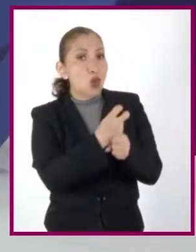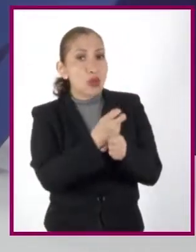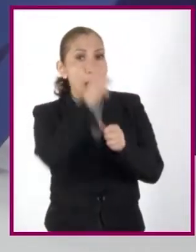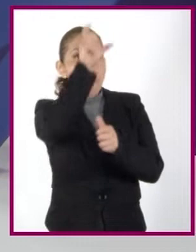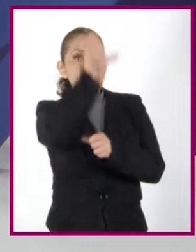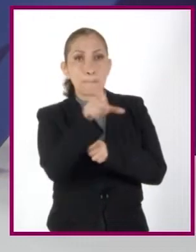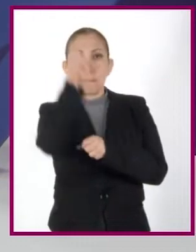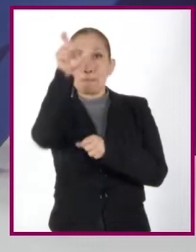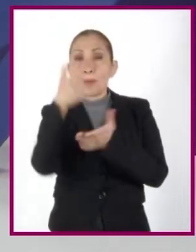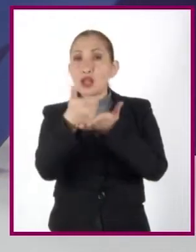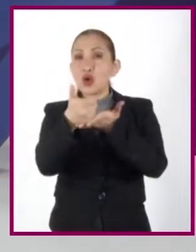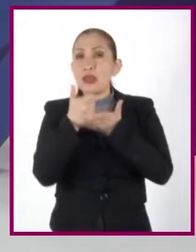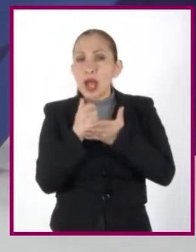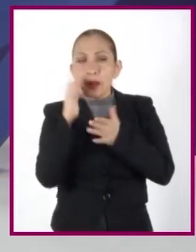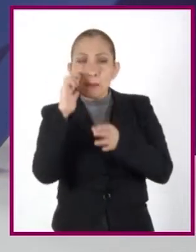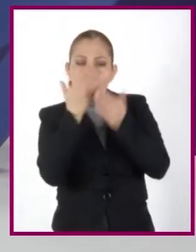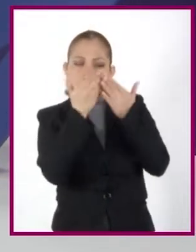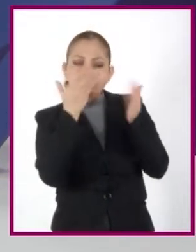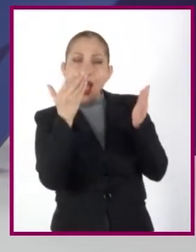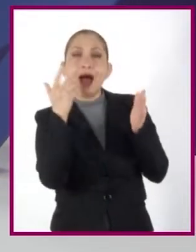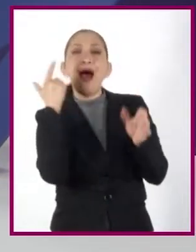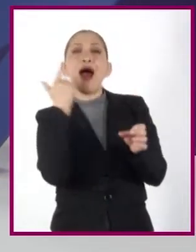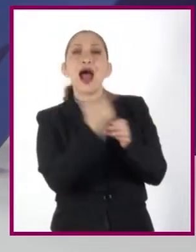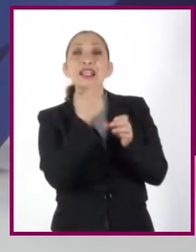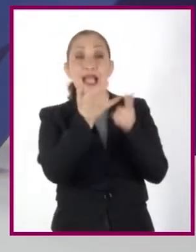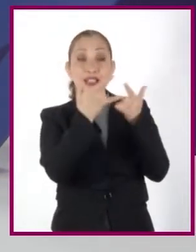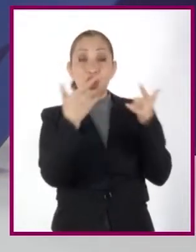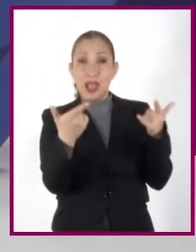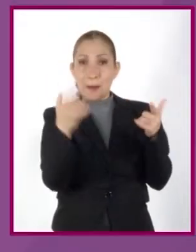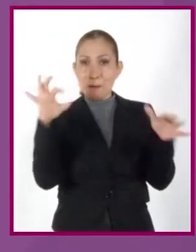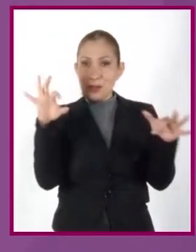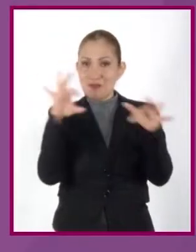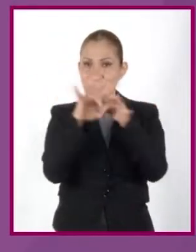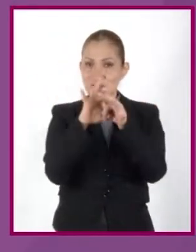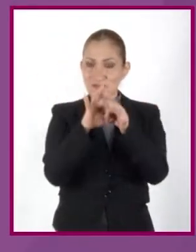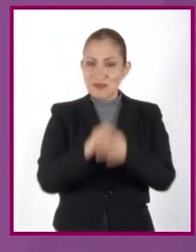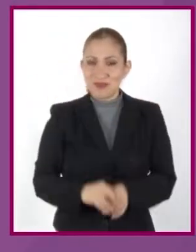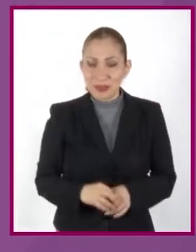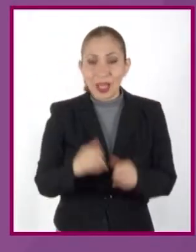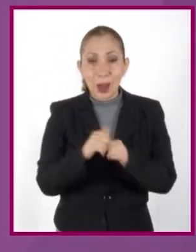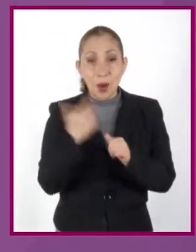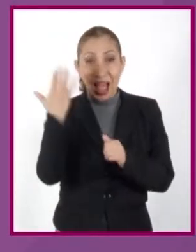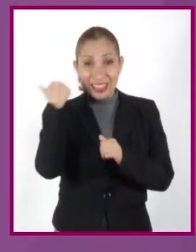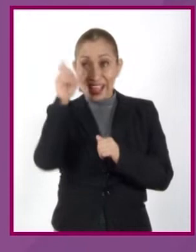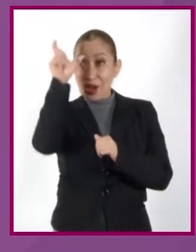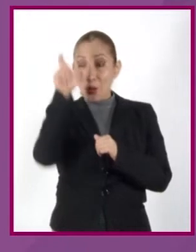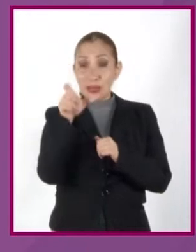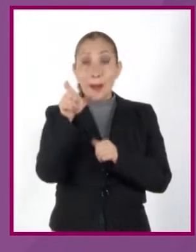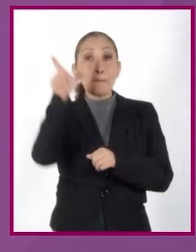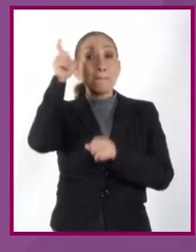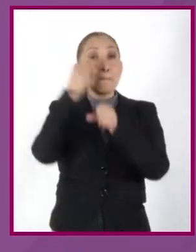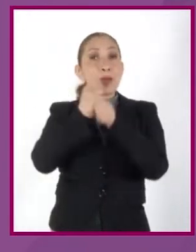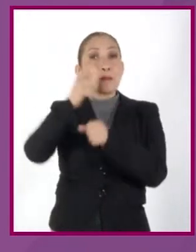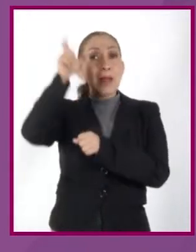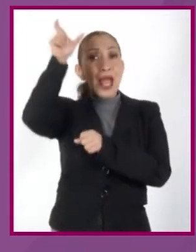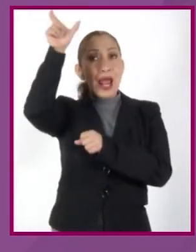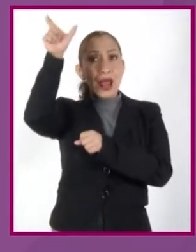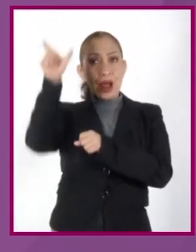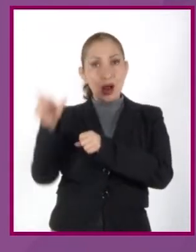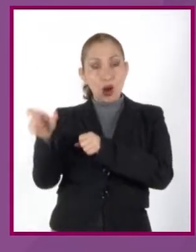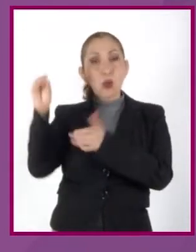tabla que nos permitirá vislumbrar y relacionar dicho relato con la historia. Al igual que el cuadro anterior, en la primera fila de la